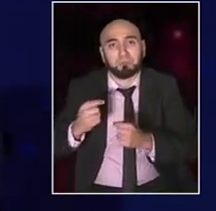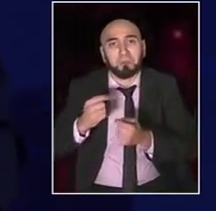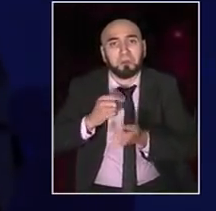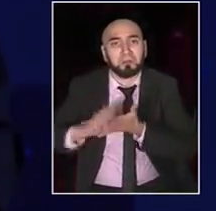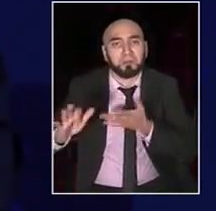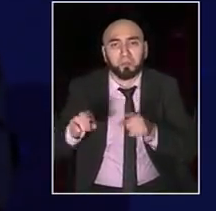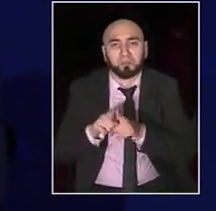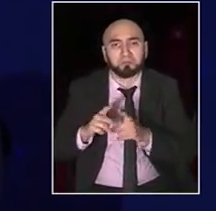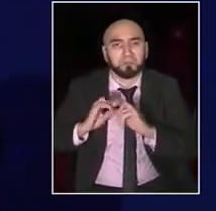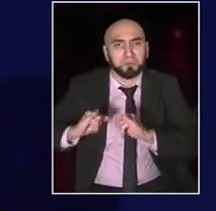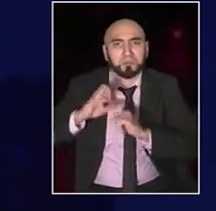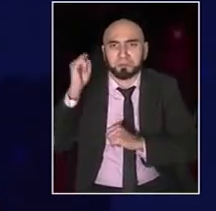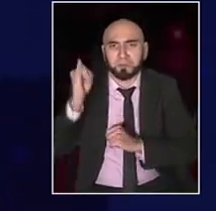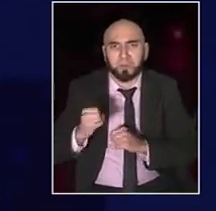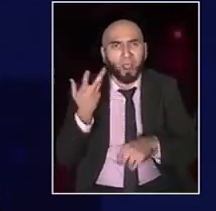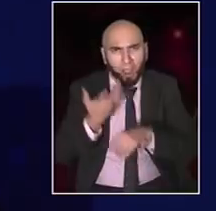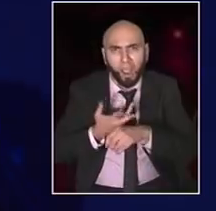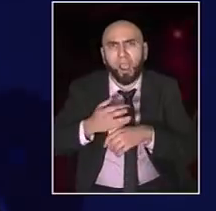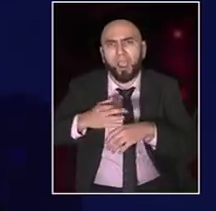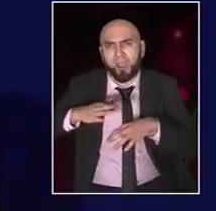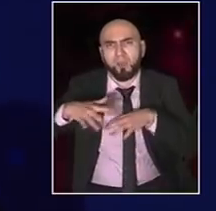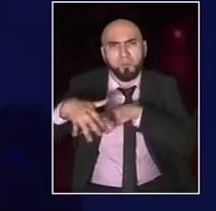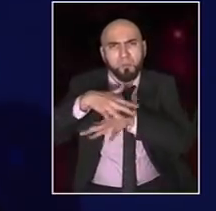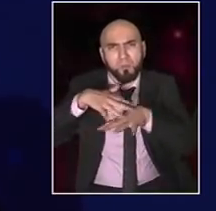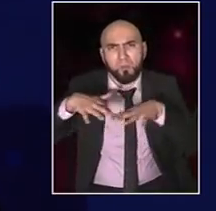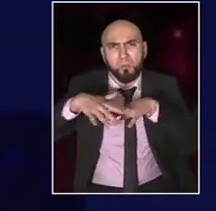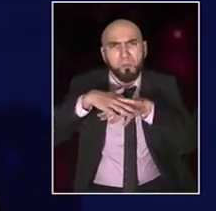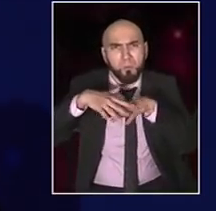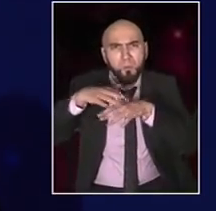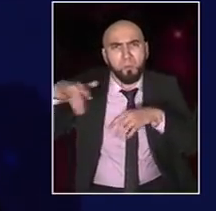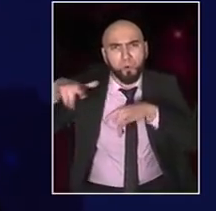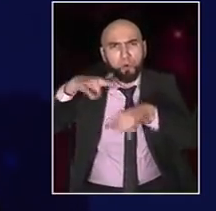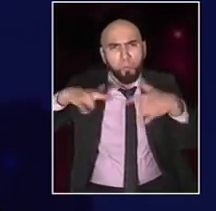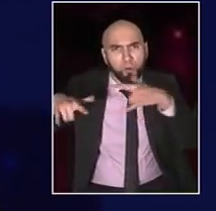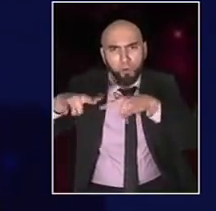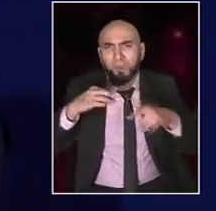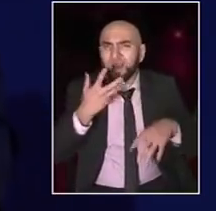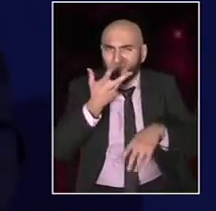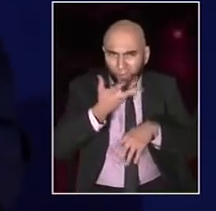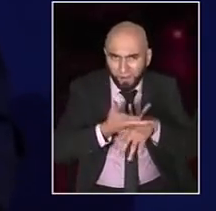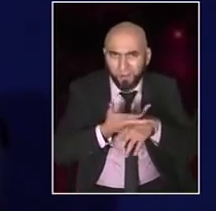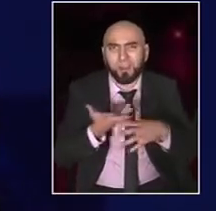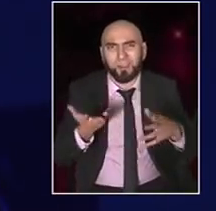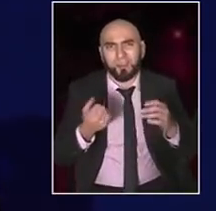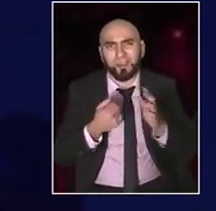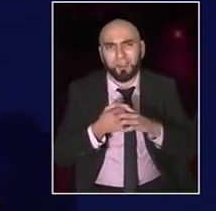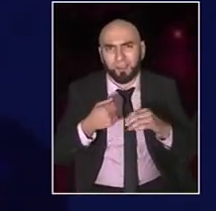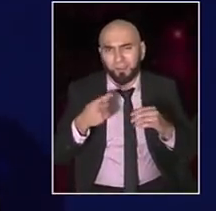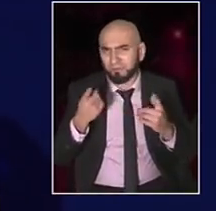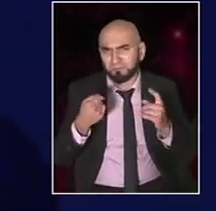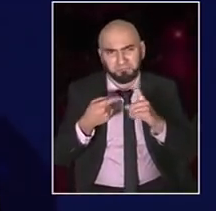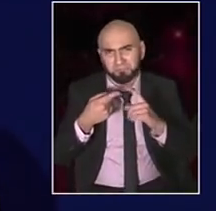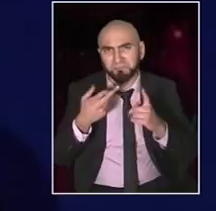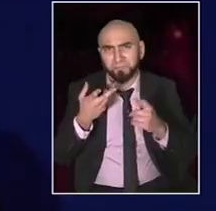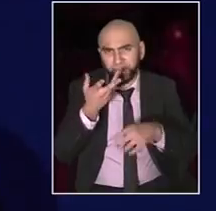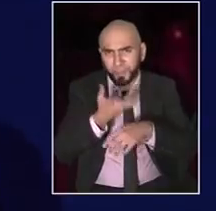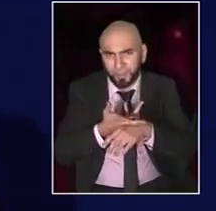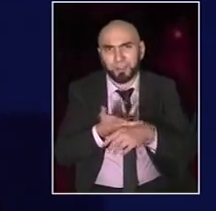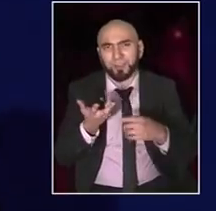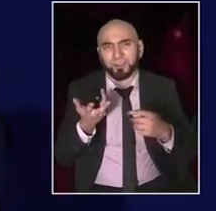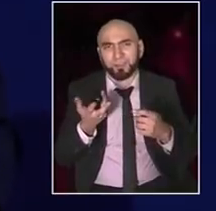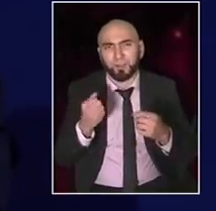monopolio respecto a los datos. Aquí no está en cuestión la era digital, ni que existan algoritmos, ni que existan datos. El problema es